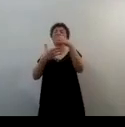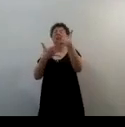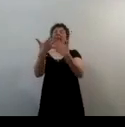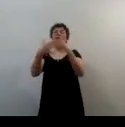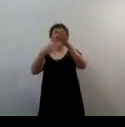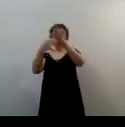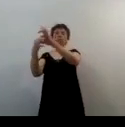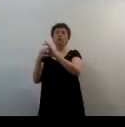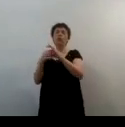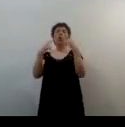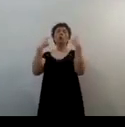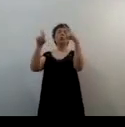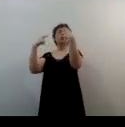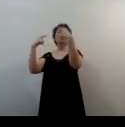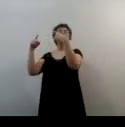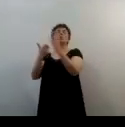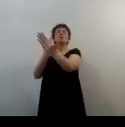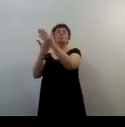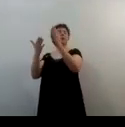lado.